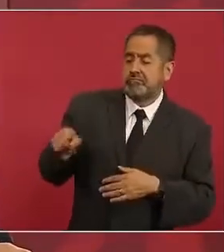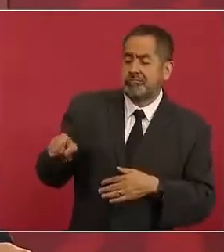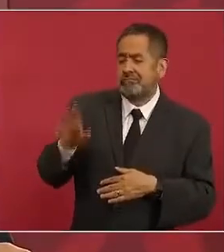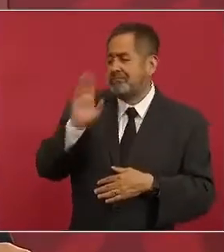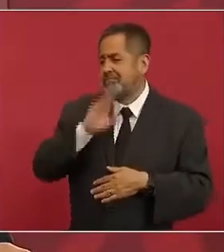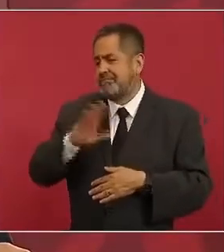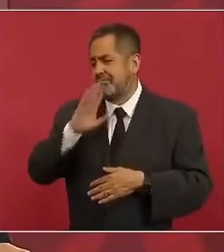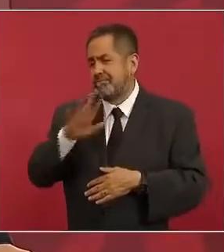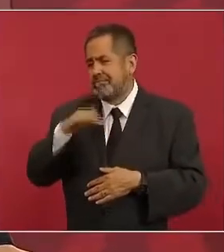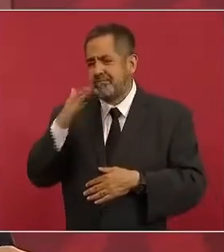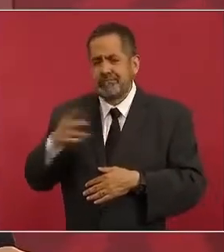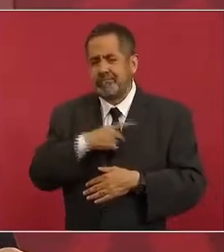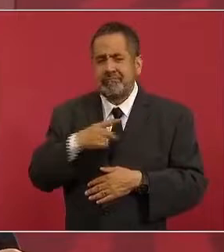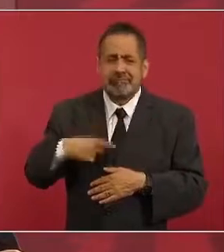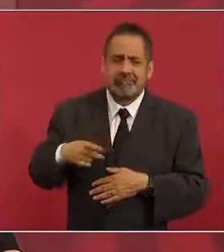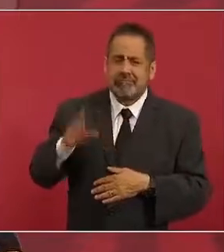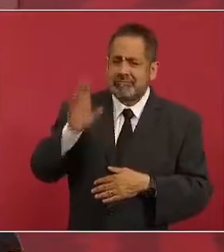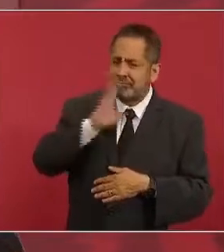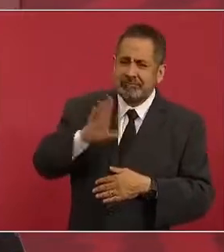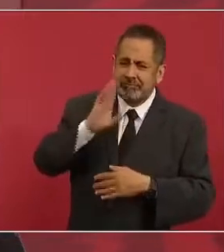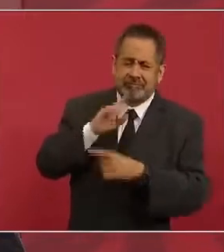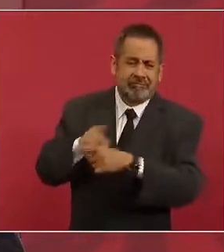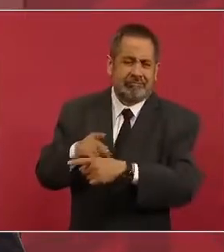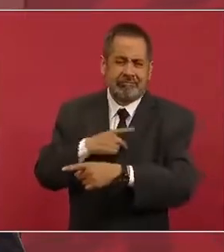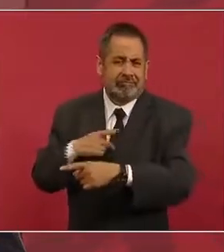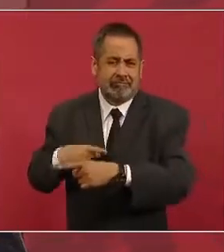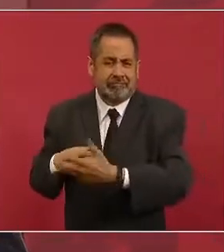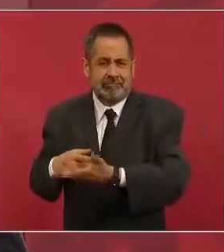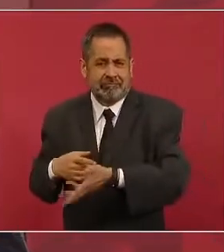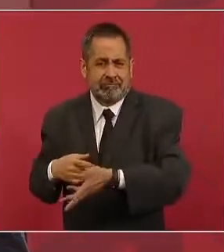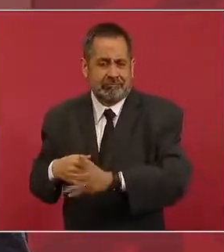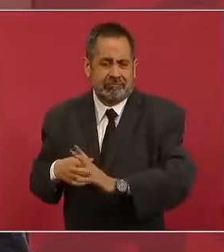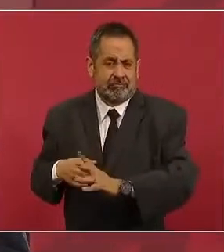es sucia, que no es energía limpia,